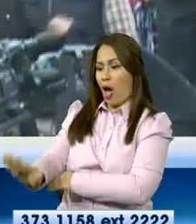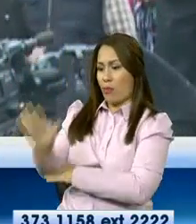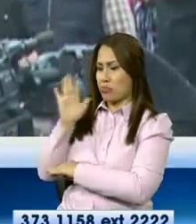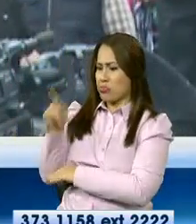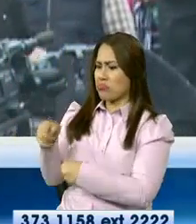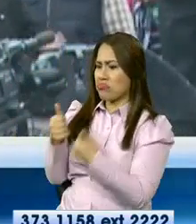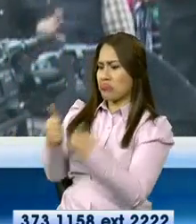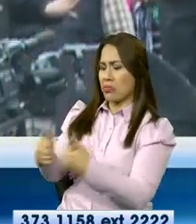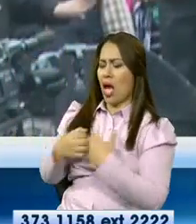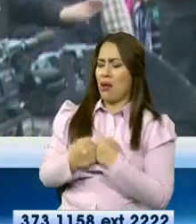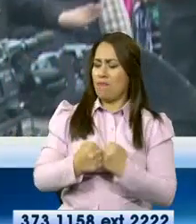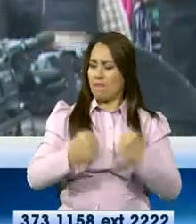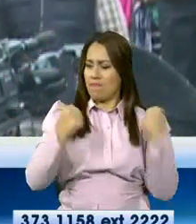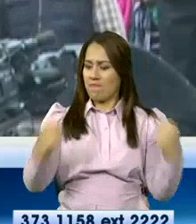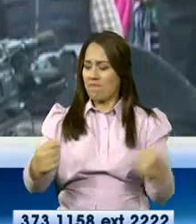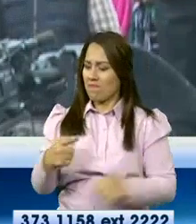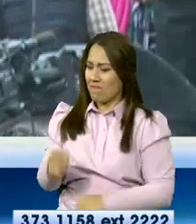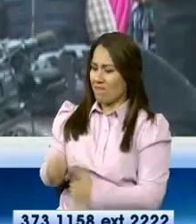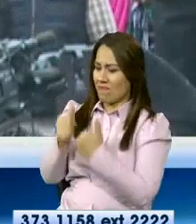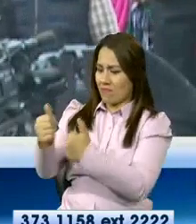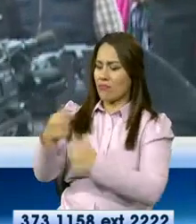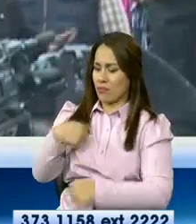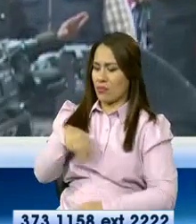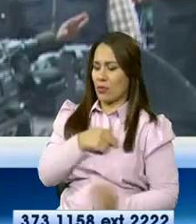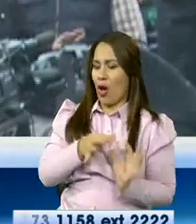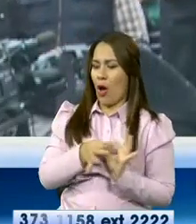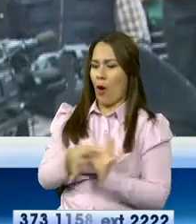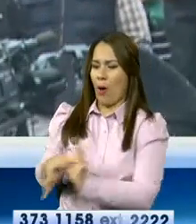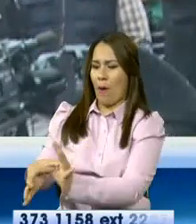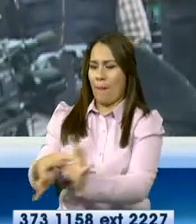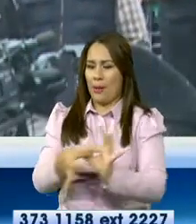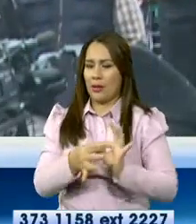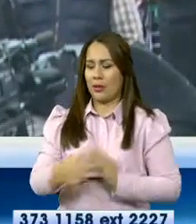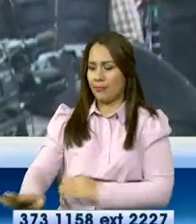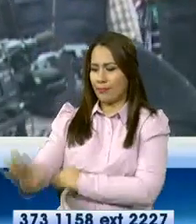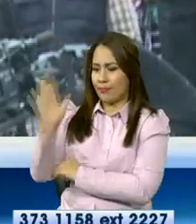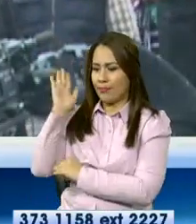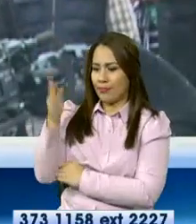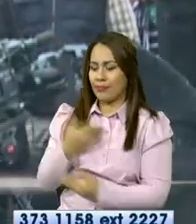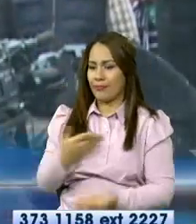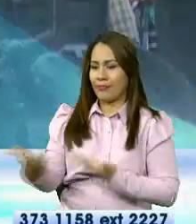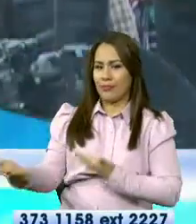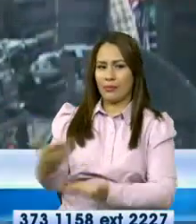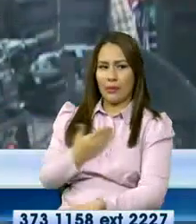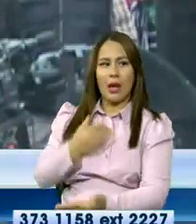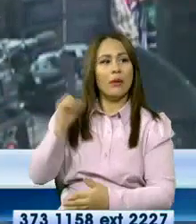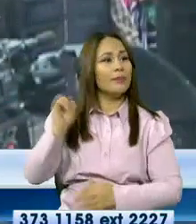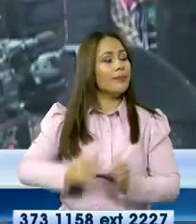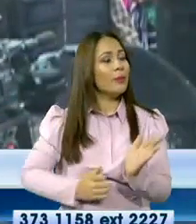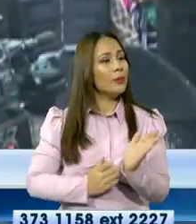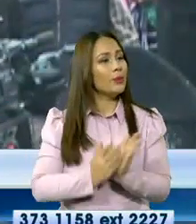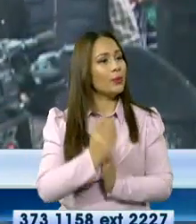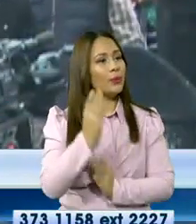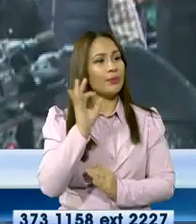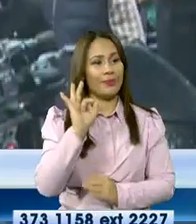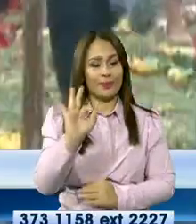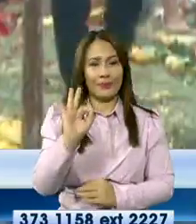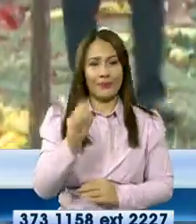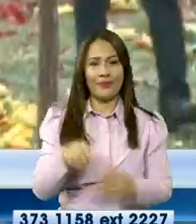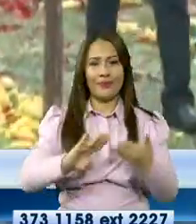energía. Estamos para compartir nuestros pocos conocimientos, nuestra poca experiencia para el bien de la